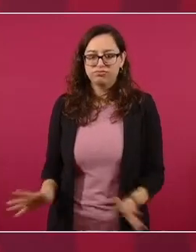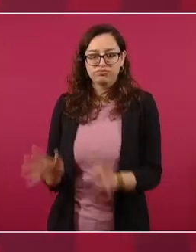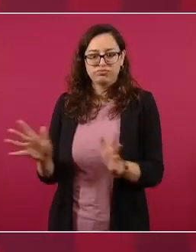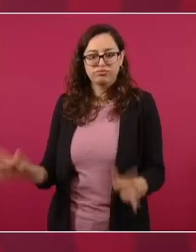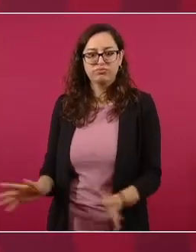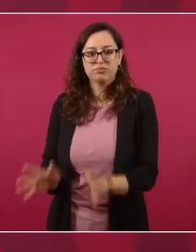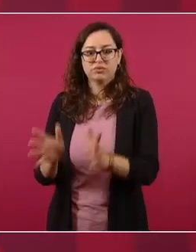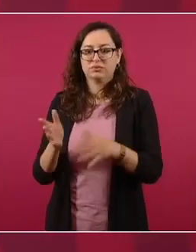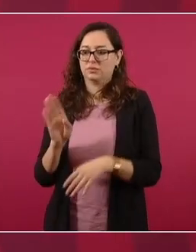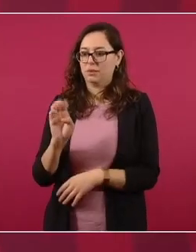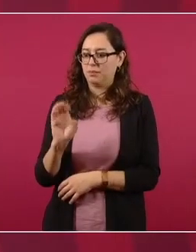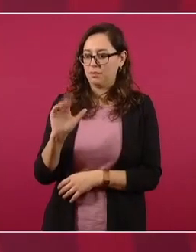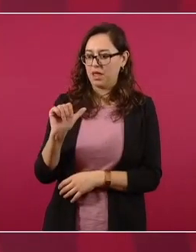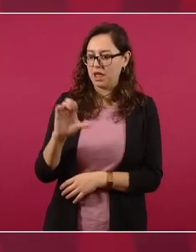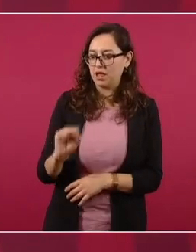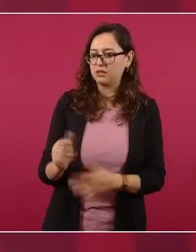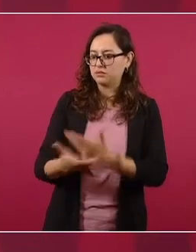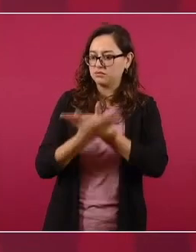para becas,